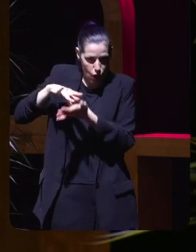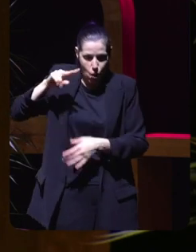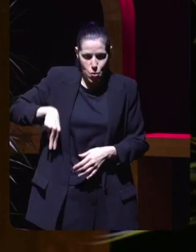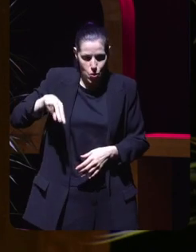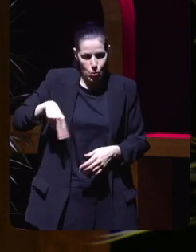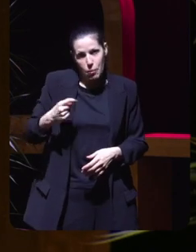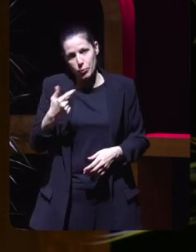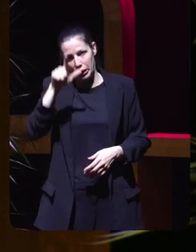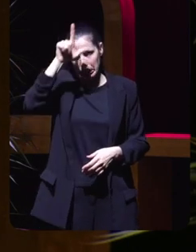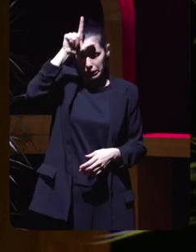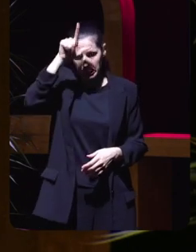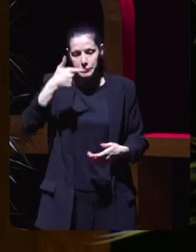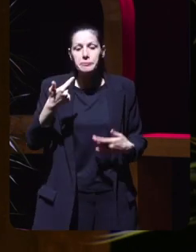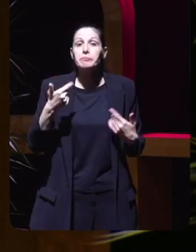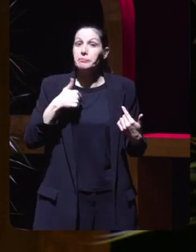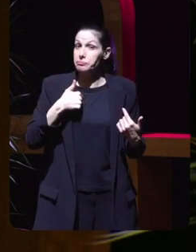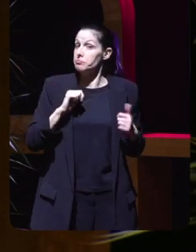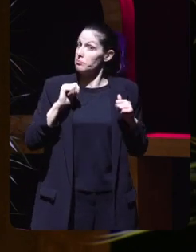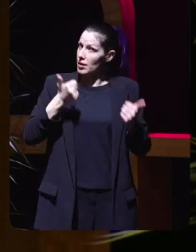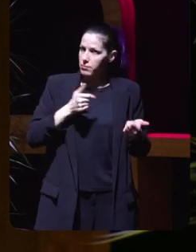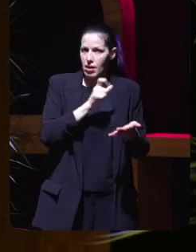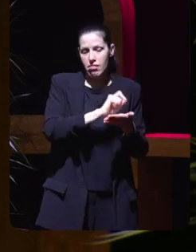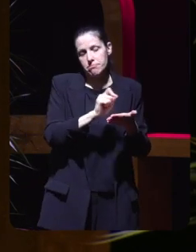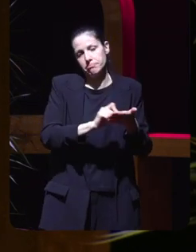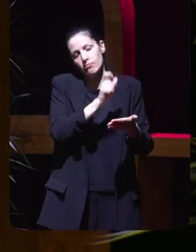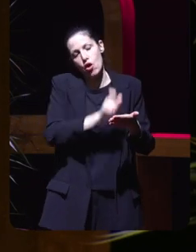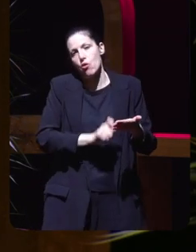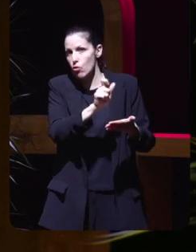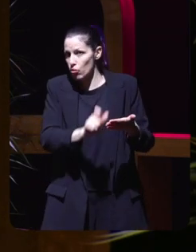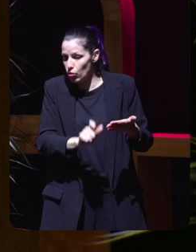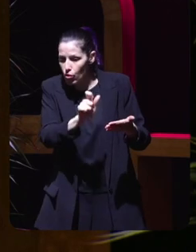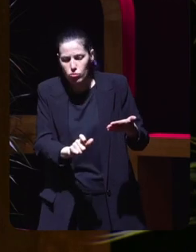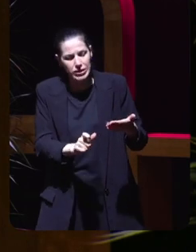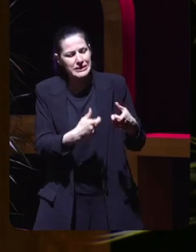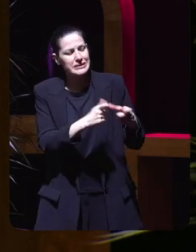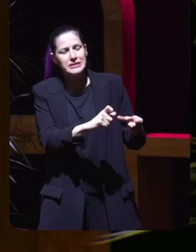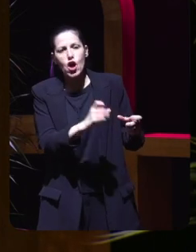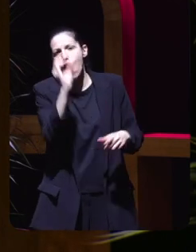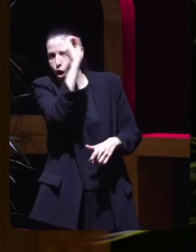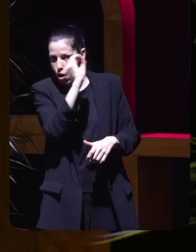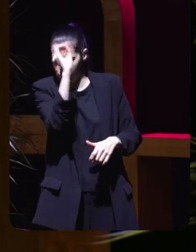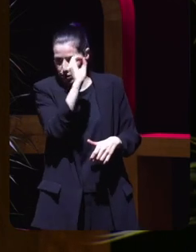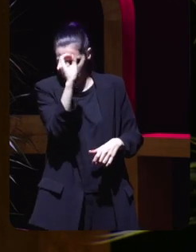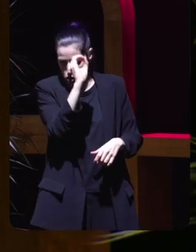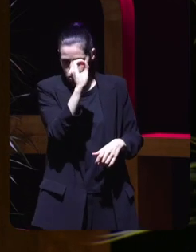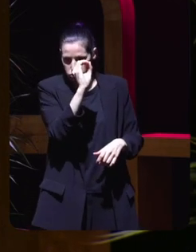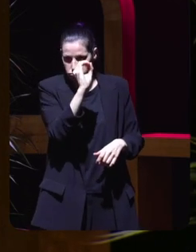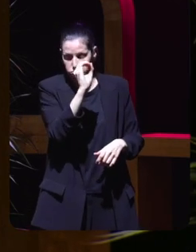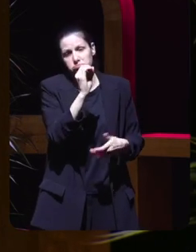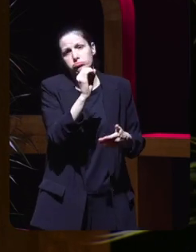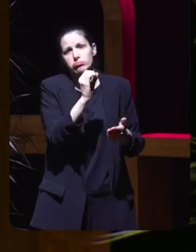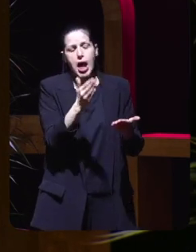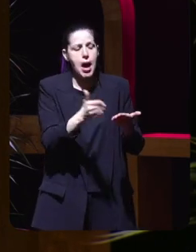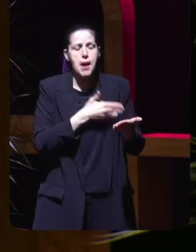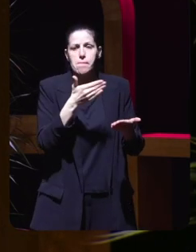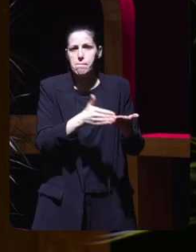cuando empecé a escribir columnas en diario de pontevedra eran como secciones de opinión y eran interiores no eran apasiona interior